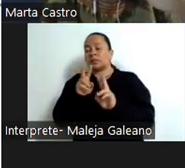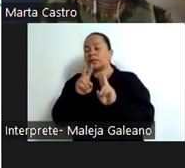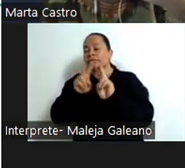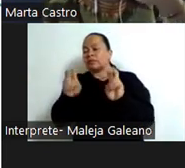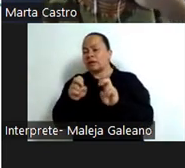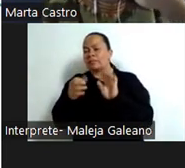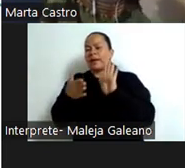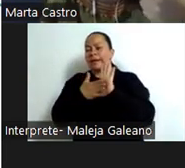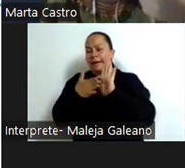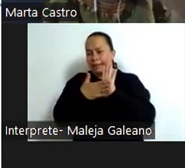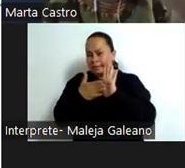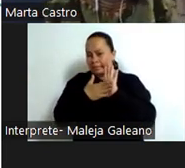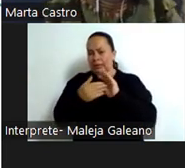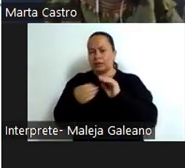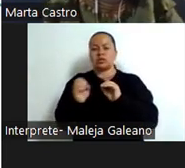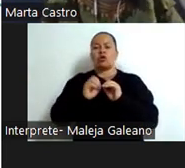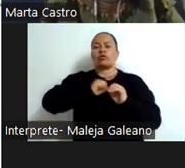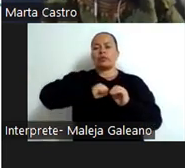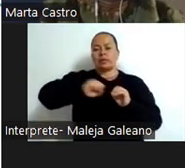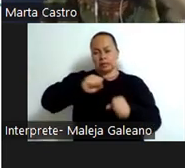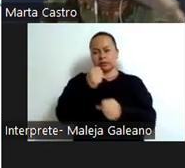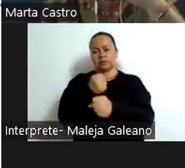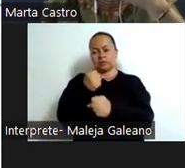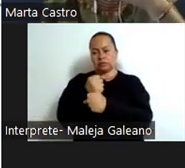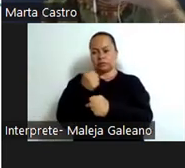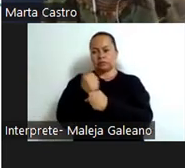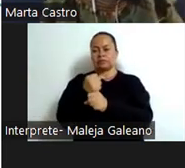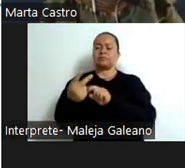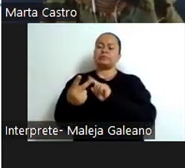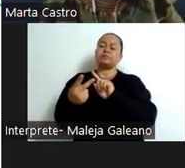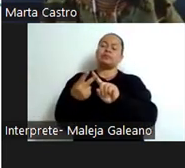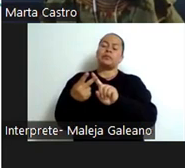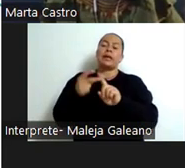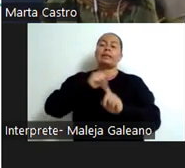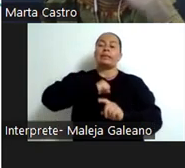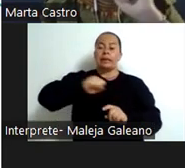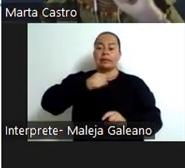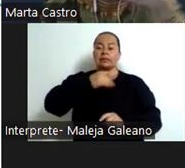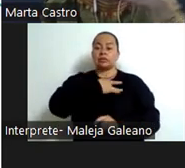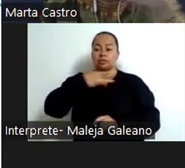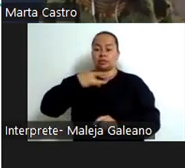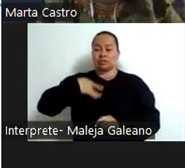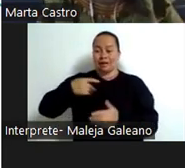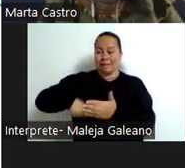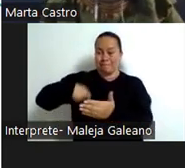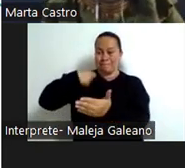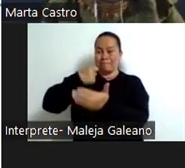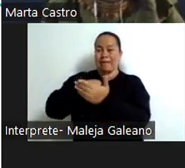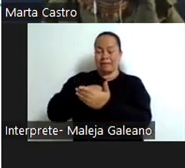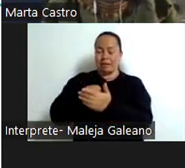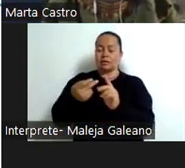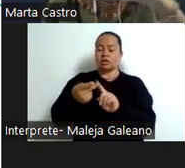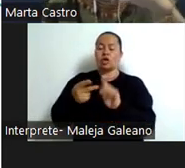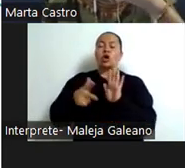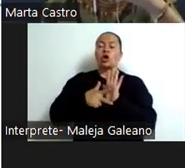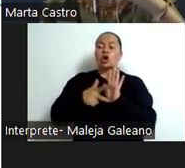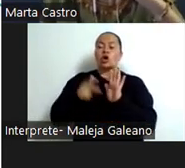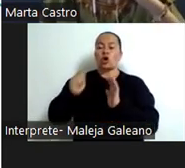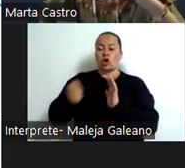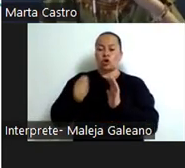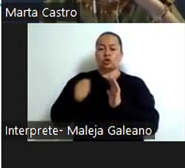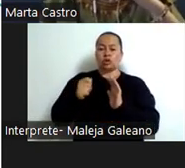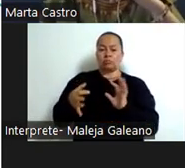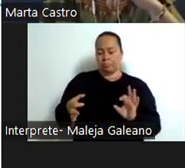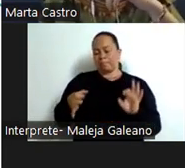garantías como derecho al trabajo derecho a la seguridad social eh la corte lo vincula bastante allí